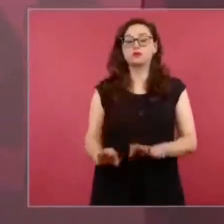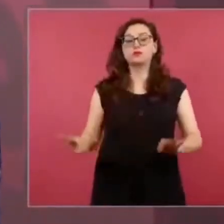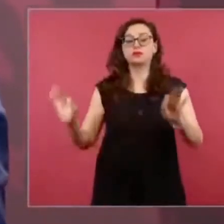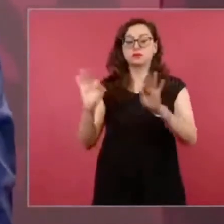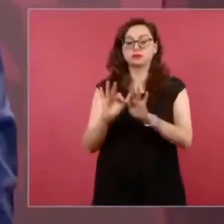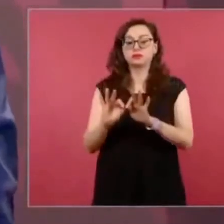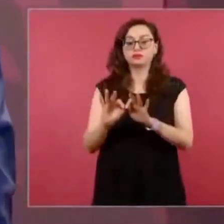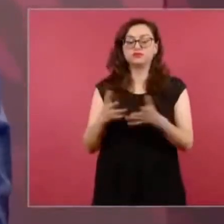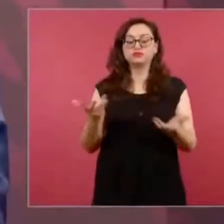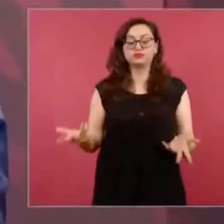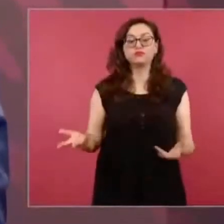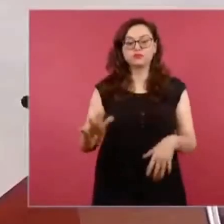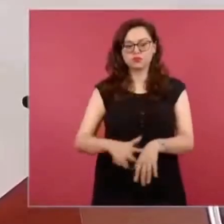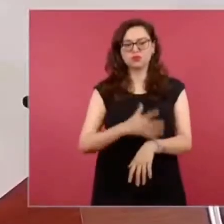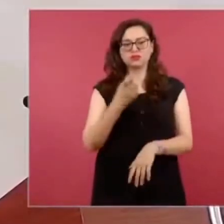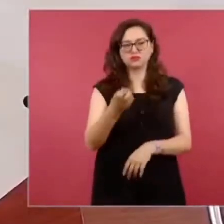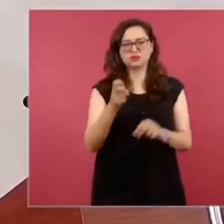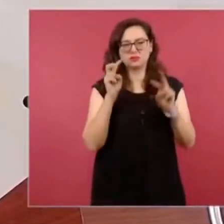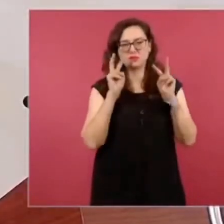el racismo.